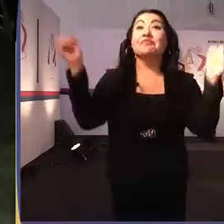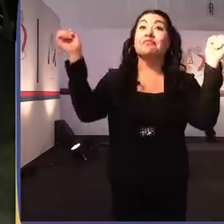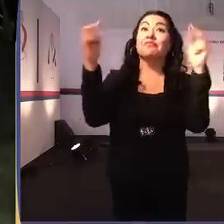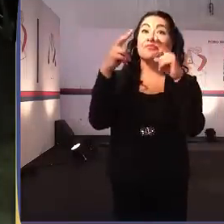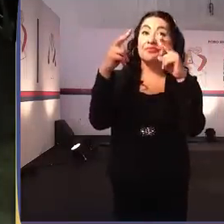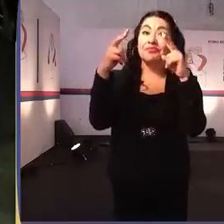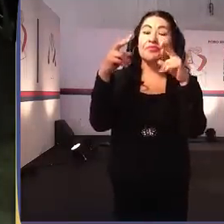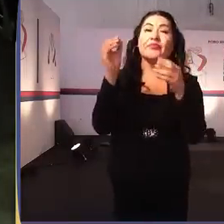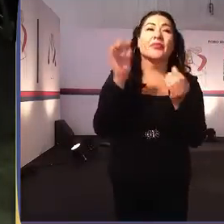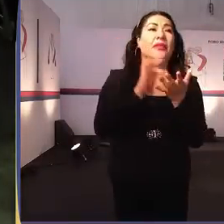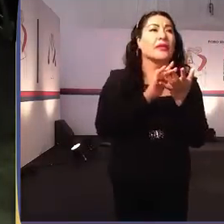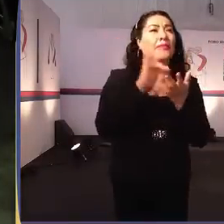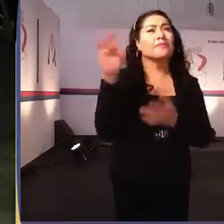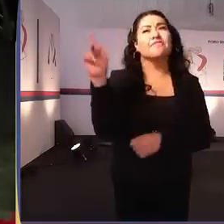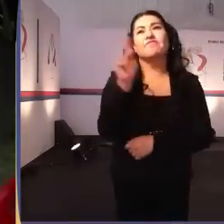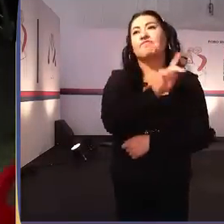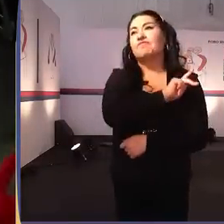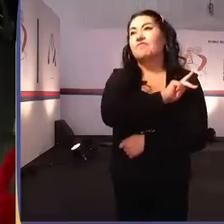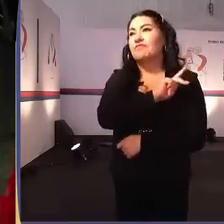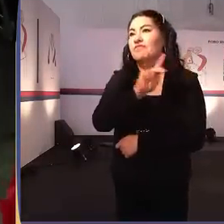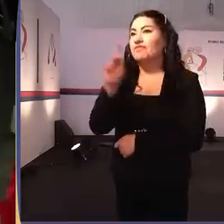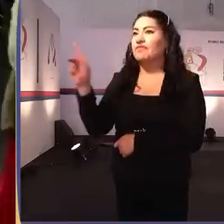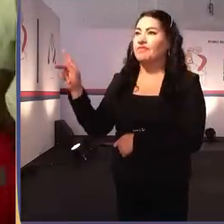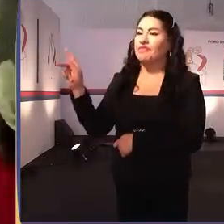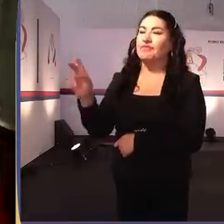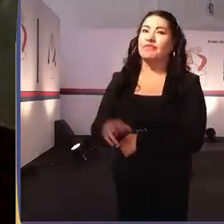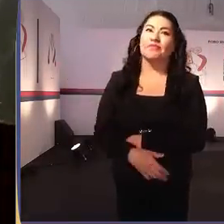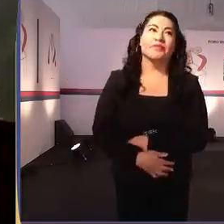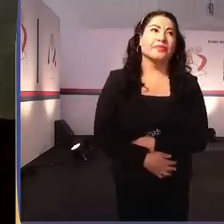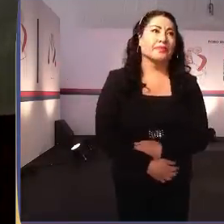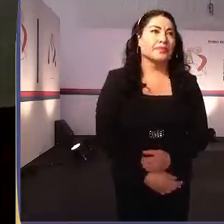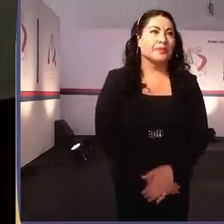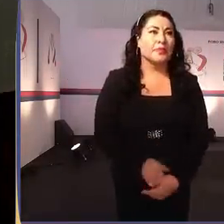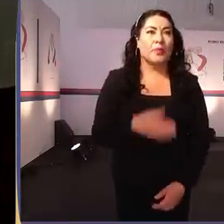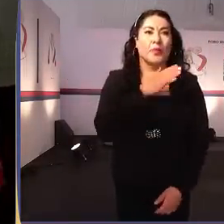vemos. Gracias a todos. Gracias. Buenas tardes.